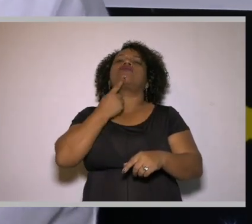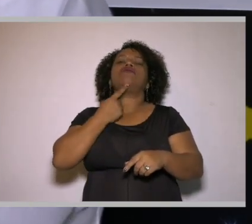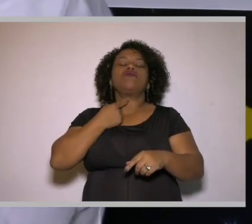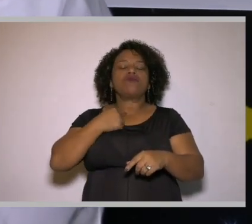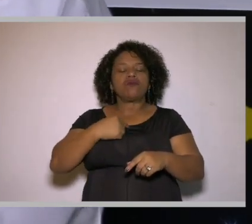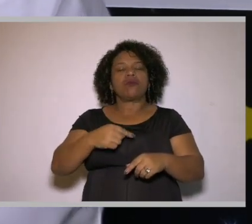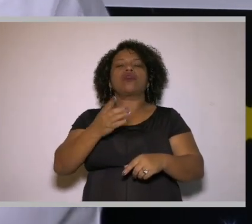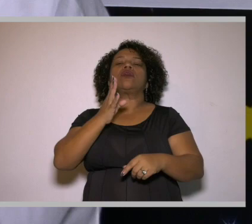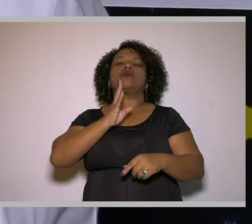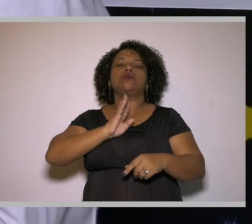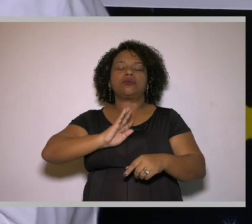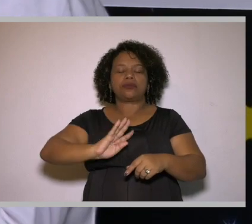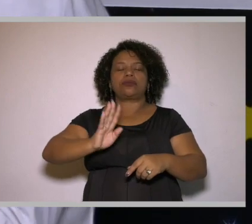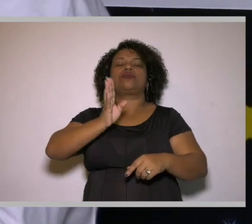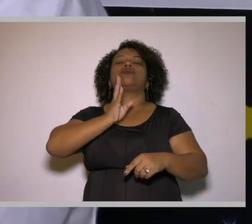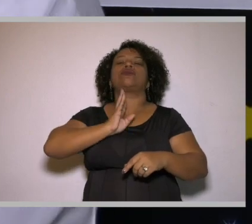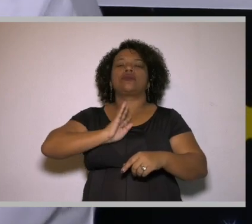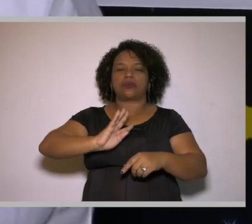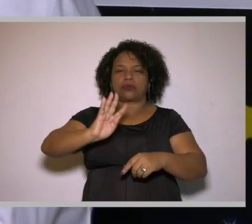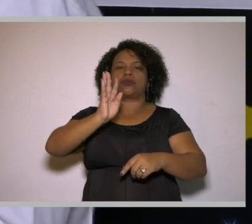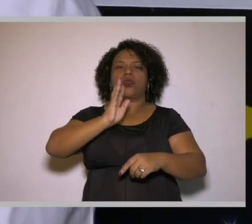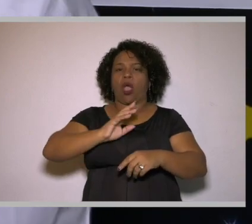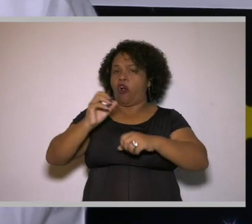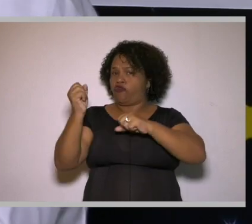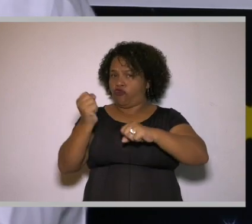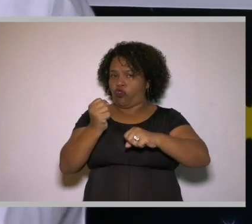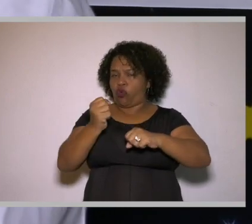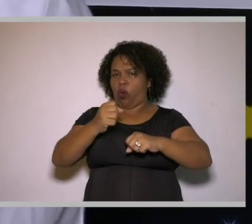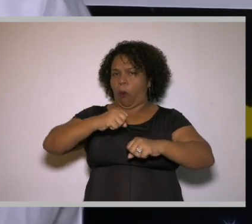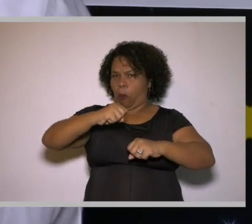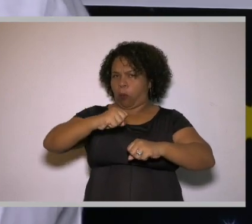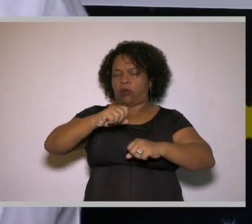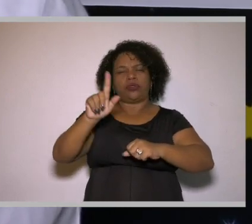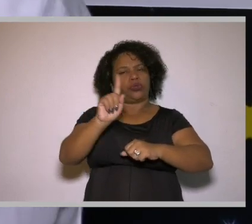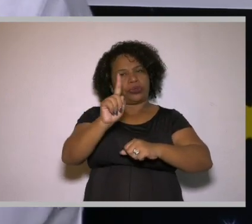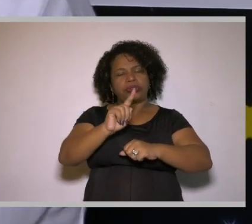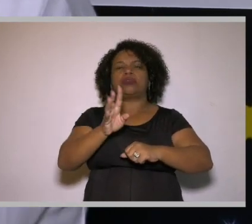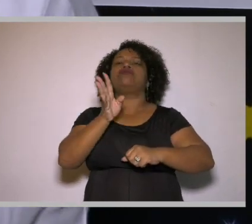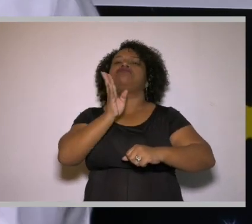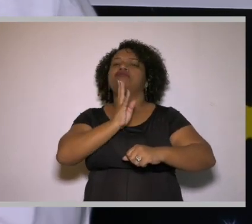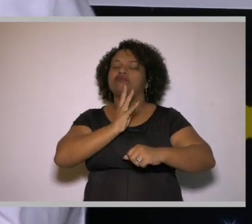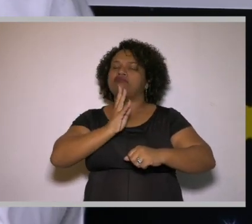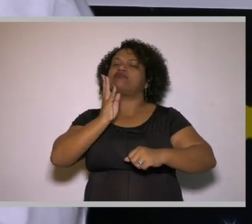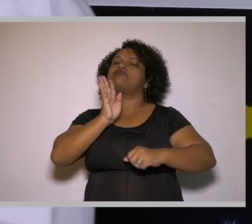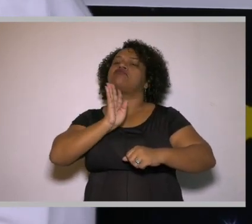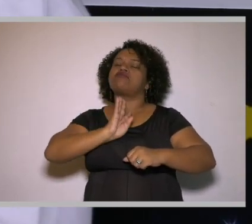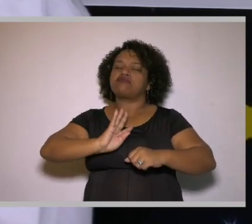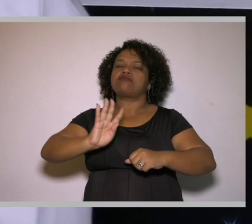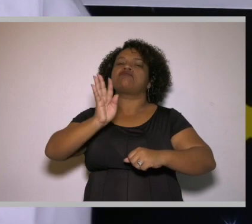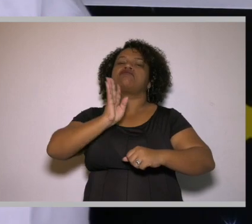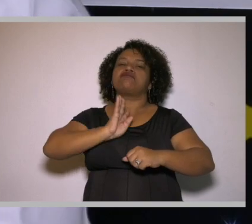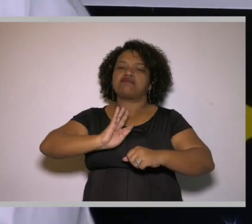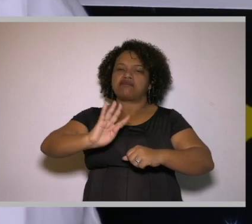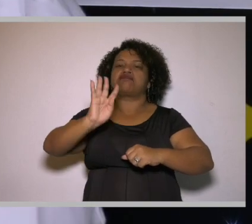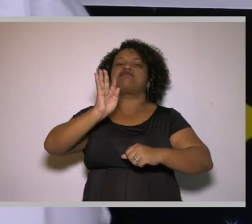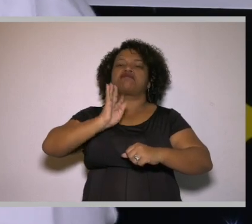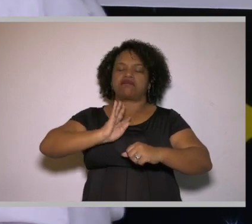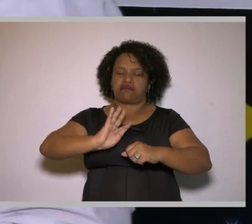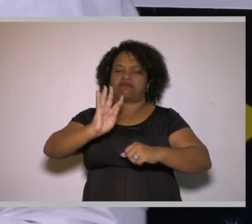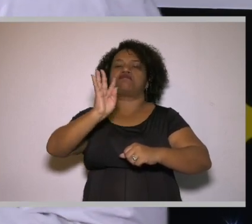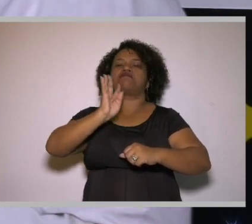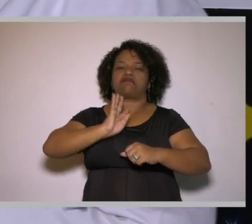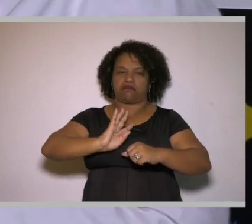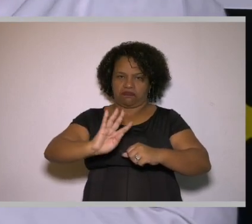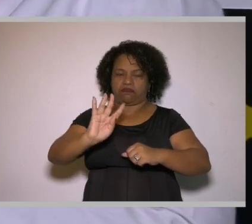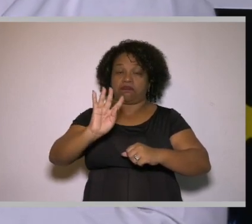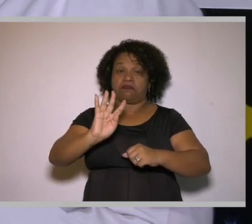del programa de cirugías, procedimientos electivos que se van a la casa el mismo día. ¿Cómo cuáles, doctora? Sin embargo,